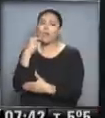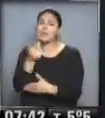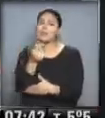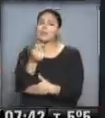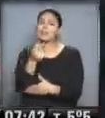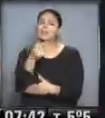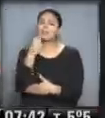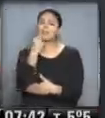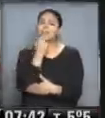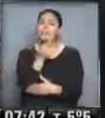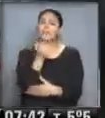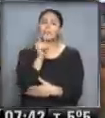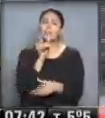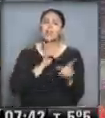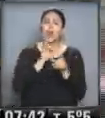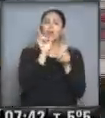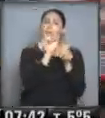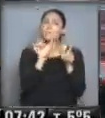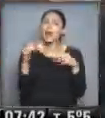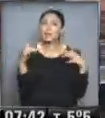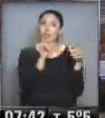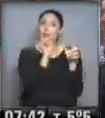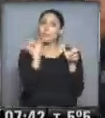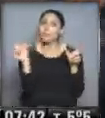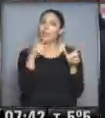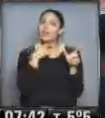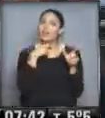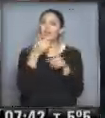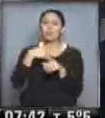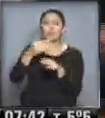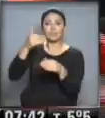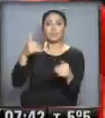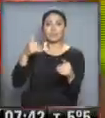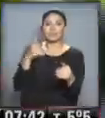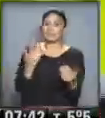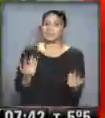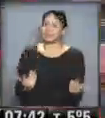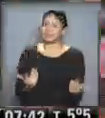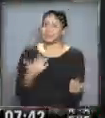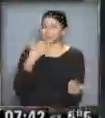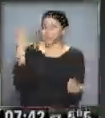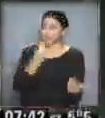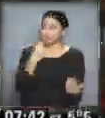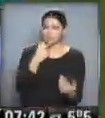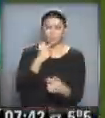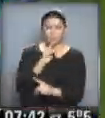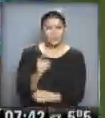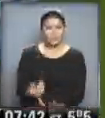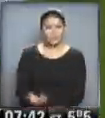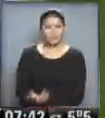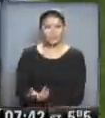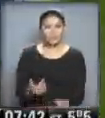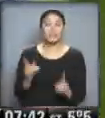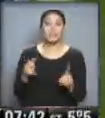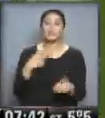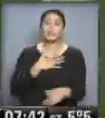nos pedían durante algunos fragmentos del partido que vayamos para atrás. Una cosa que la verdad no se entiende, aunque en